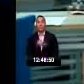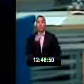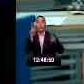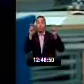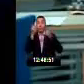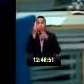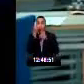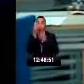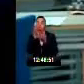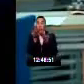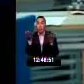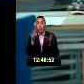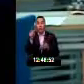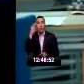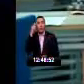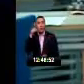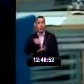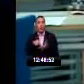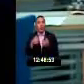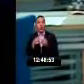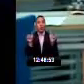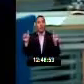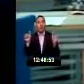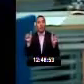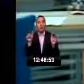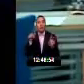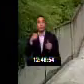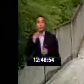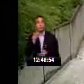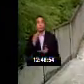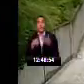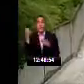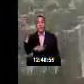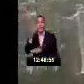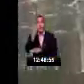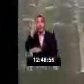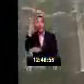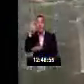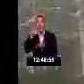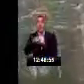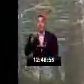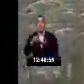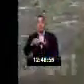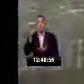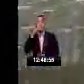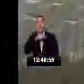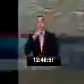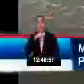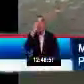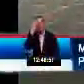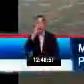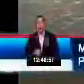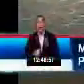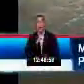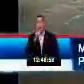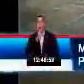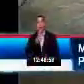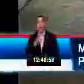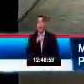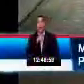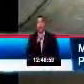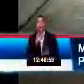En otro ámbito de la información, amigos, el gobierno autónomo descentralizado declaró en emergencia al cantón Manta por la